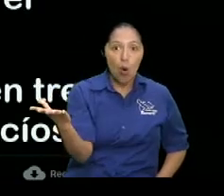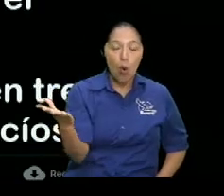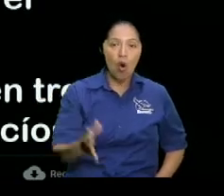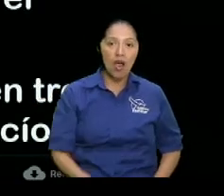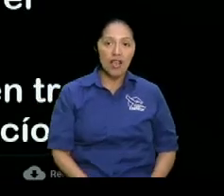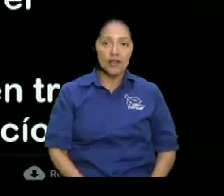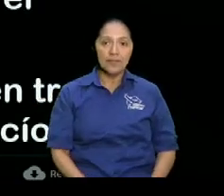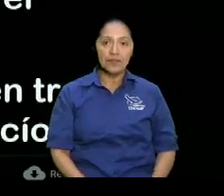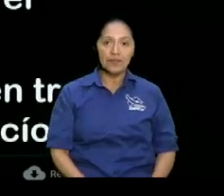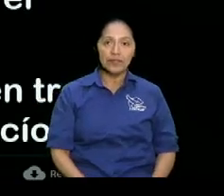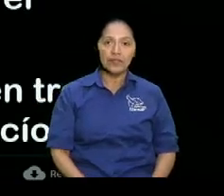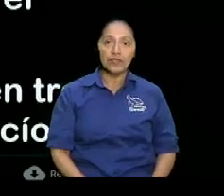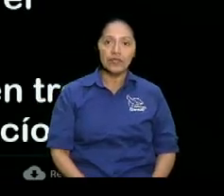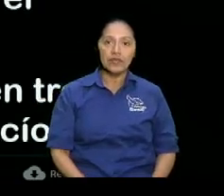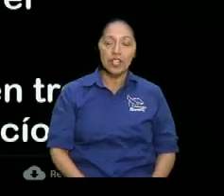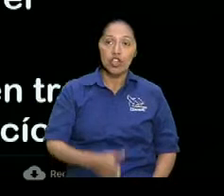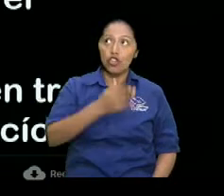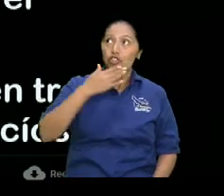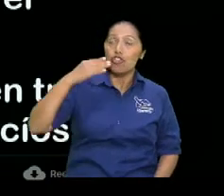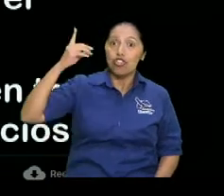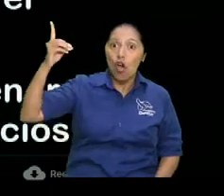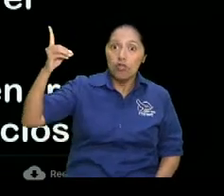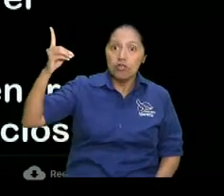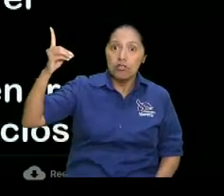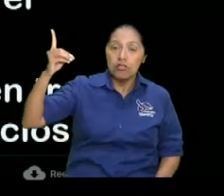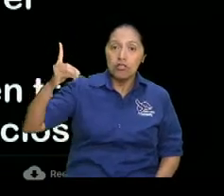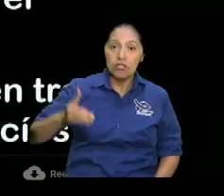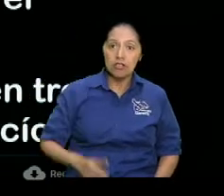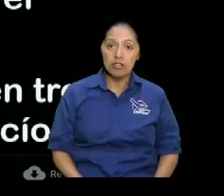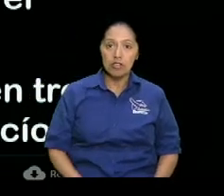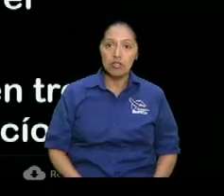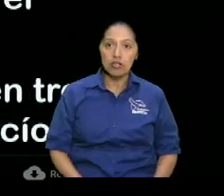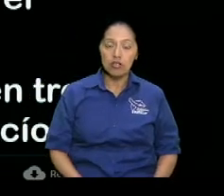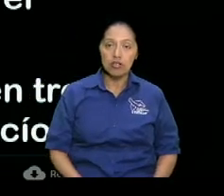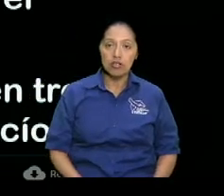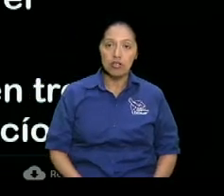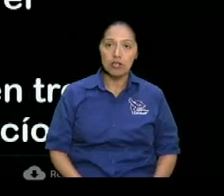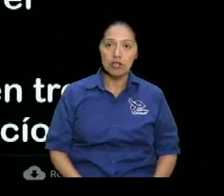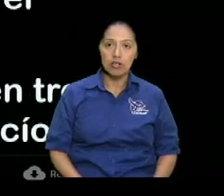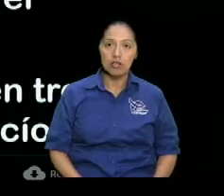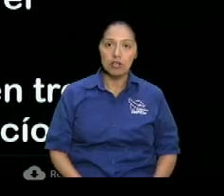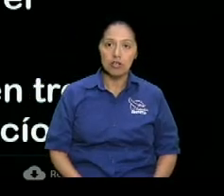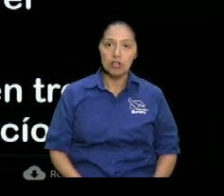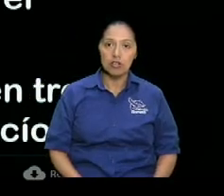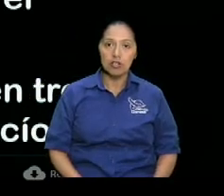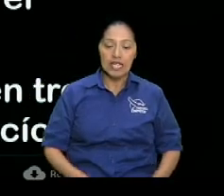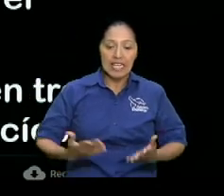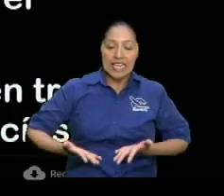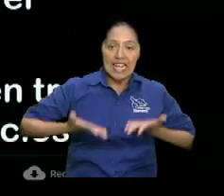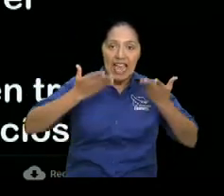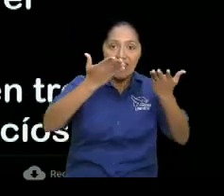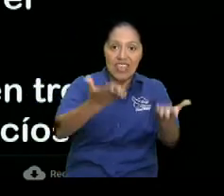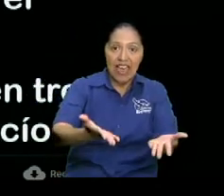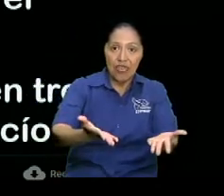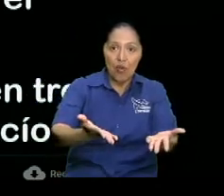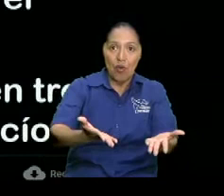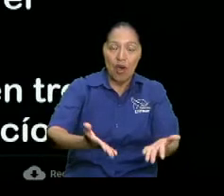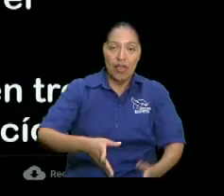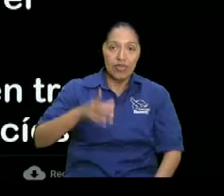Hijo de Joás, varón de Israel, Dios ha entregado en su mano a Madián y a todo el